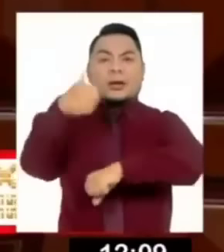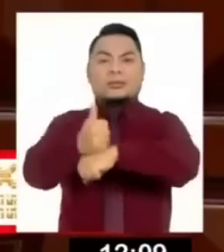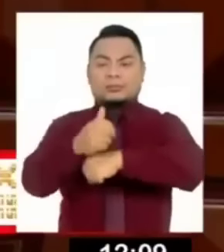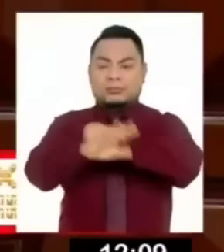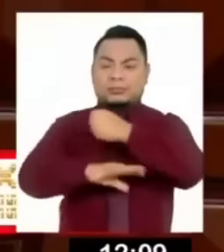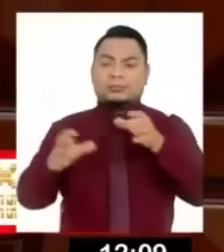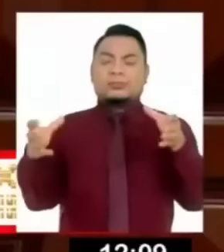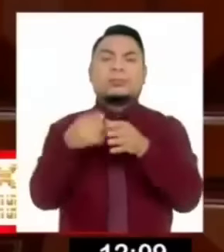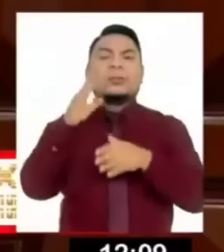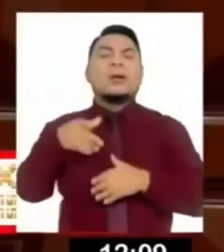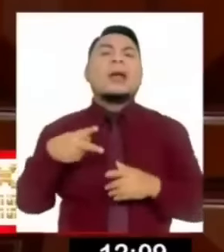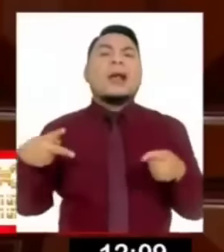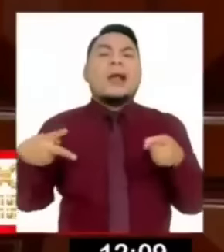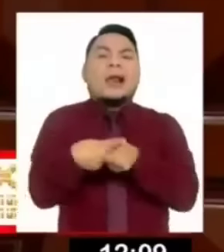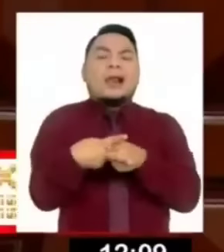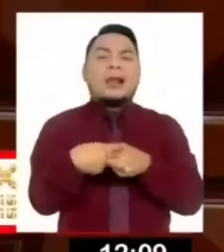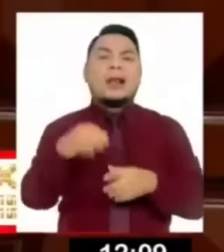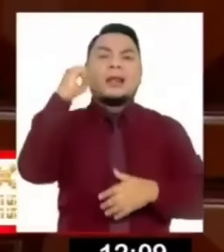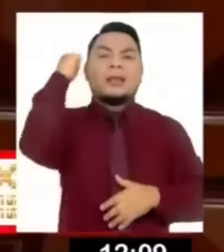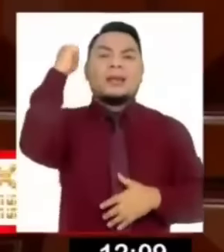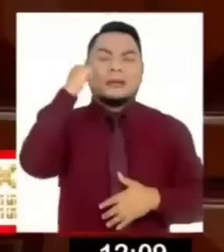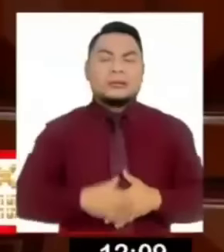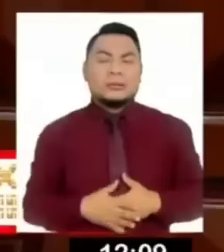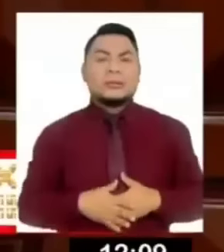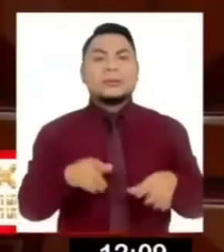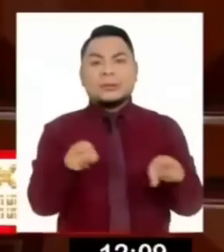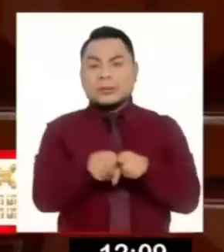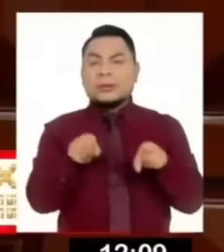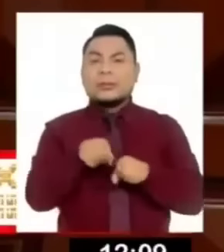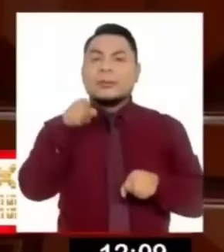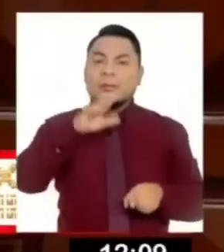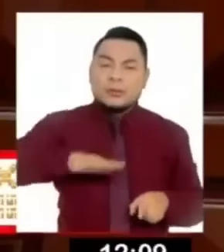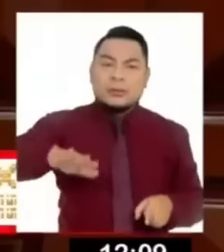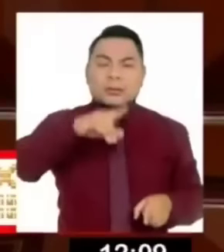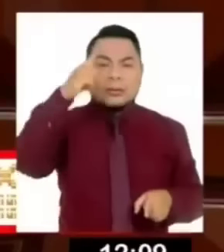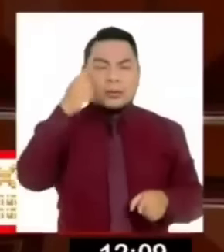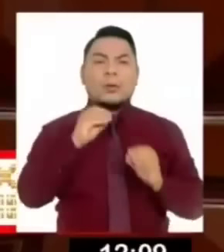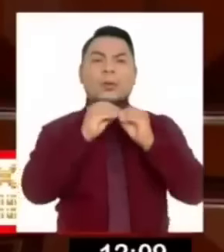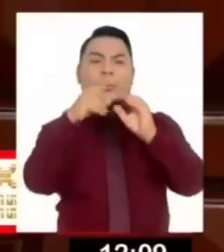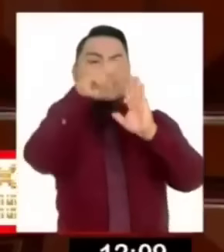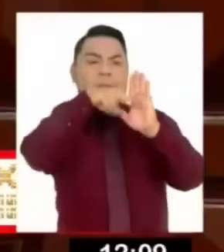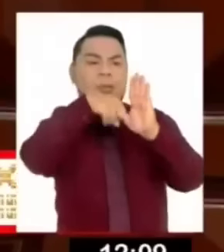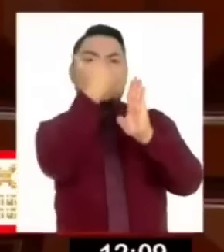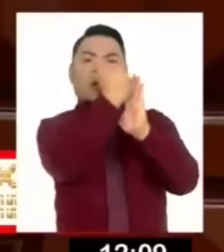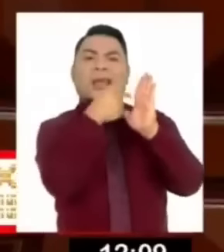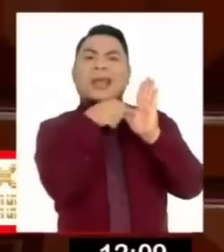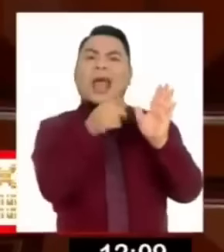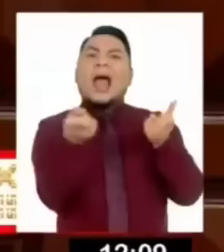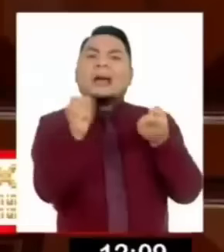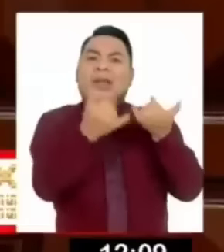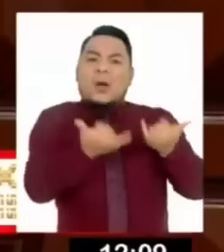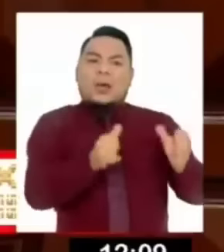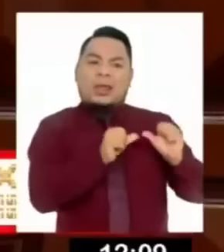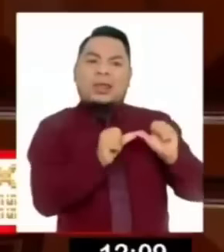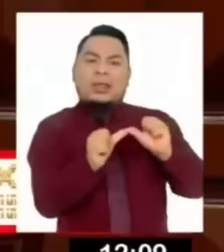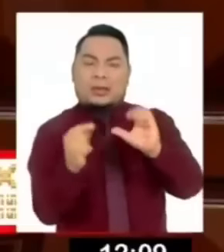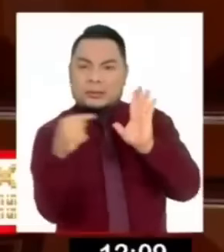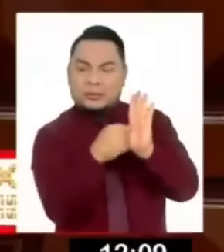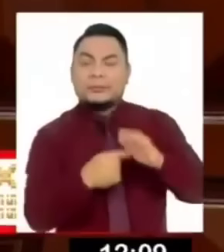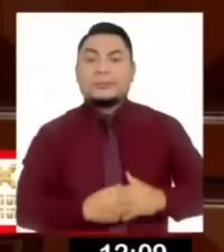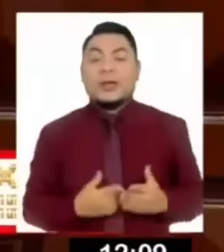un recorte de derechos, un debilitamiento del Estado y para las reglas que rigen hasta hoy. Desde